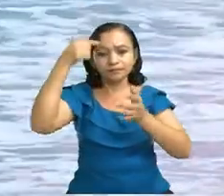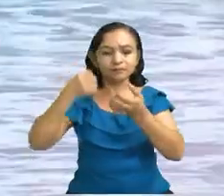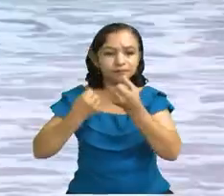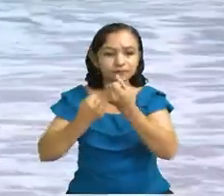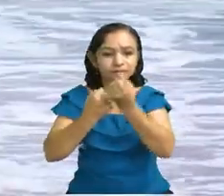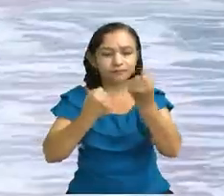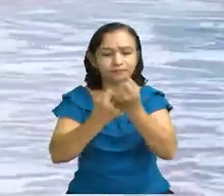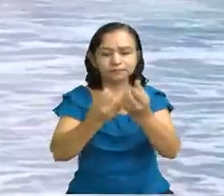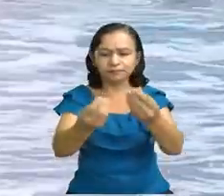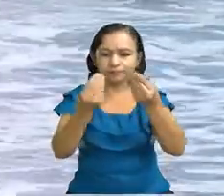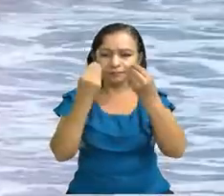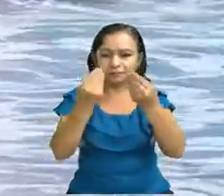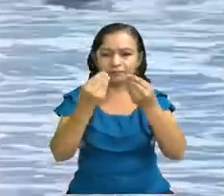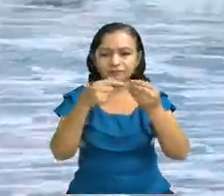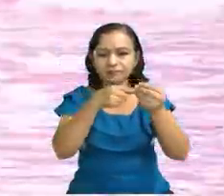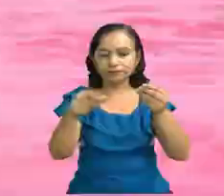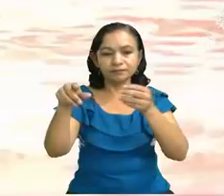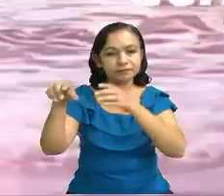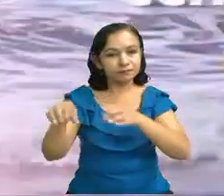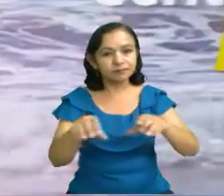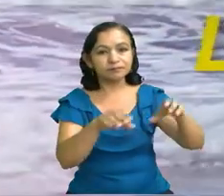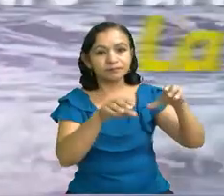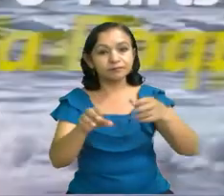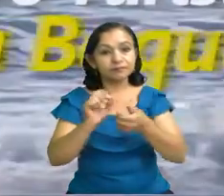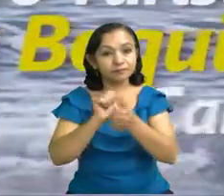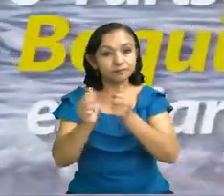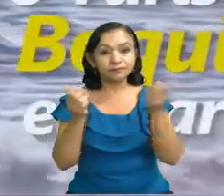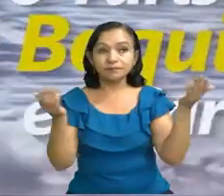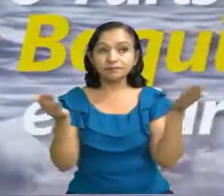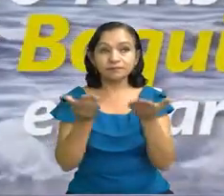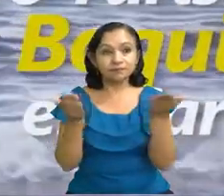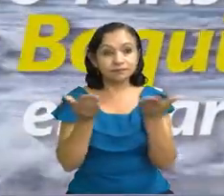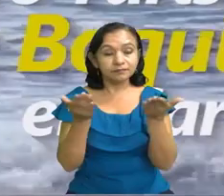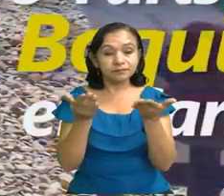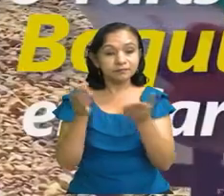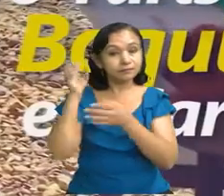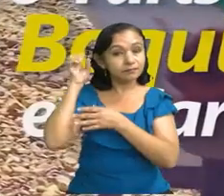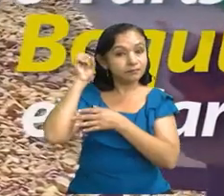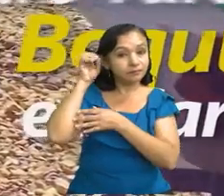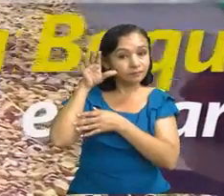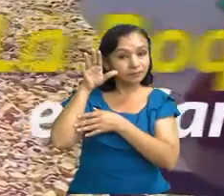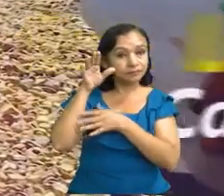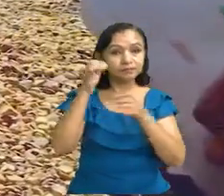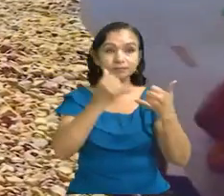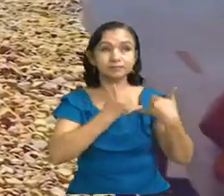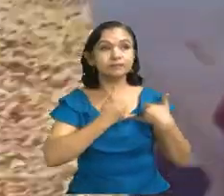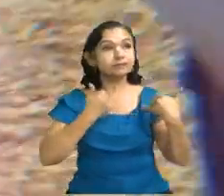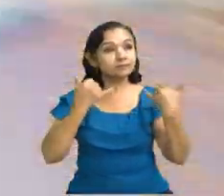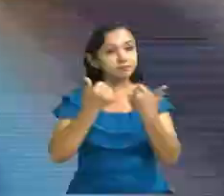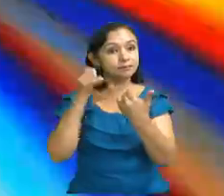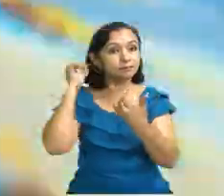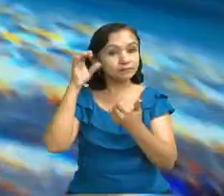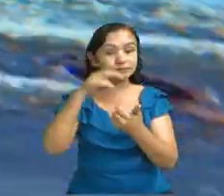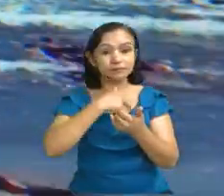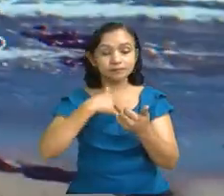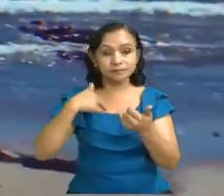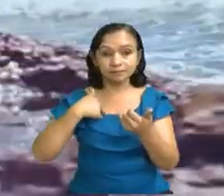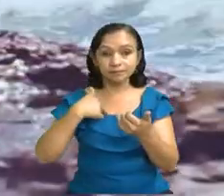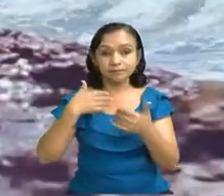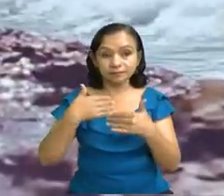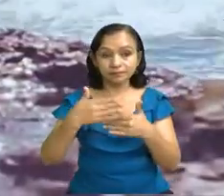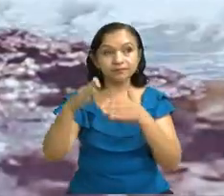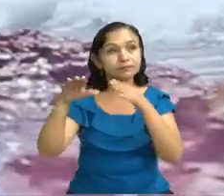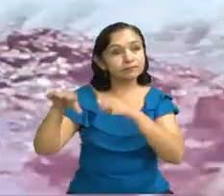al 100% este tipo de actividades, y como INTURISMO, como institución promocionando a